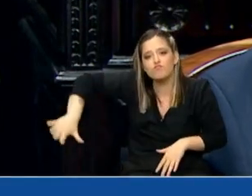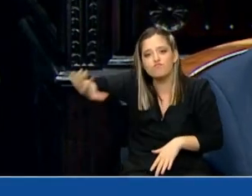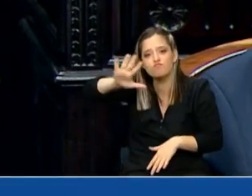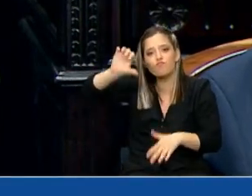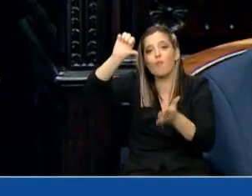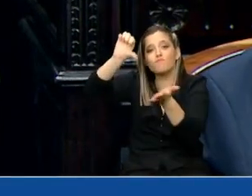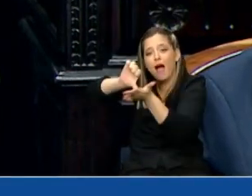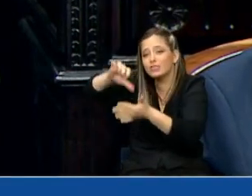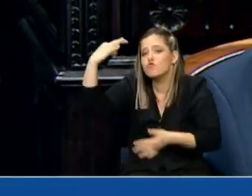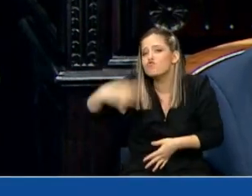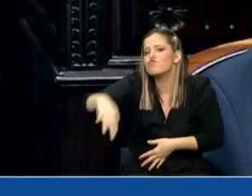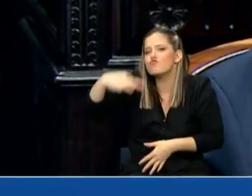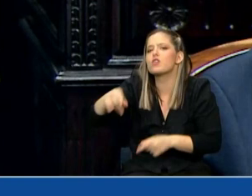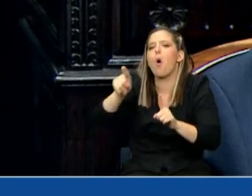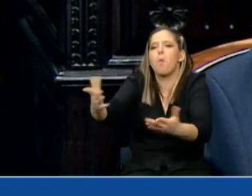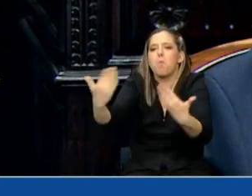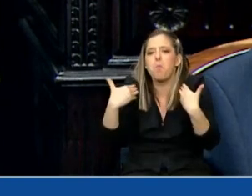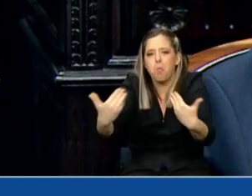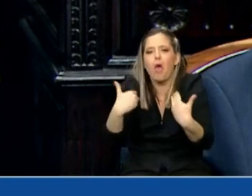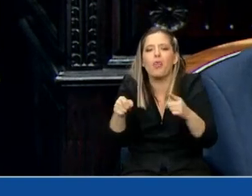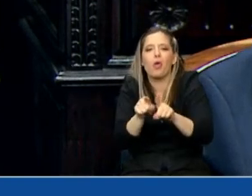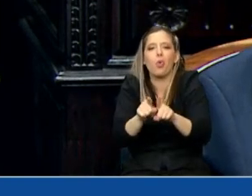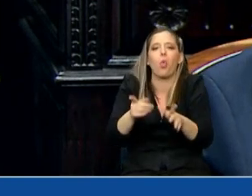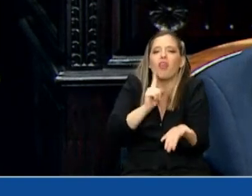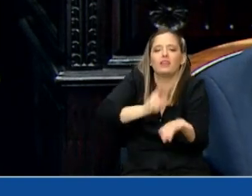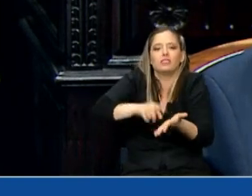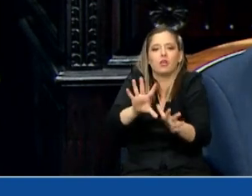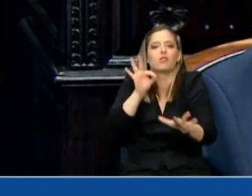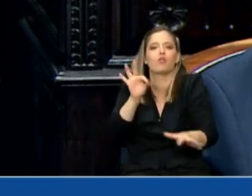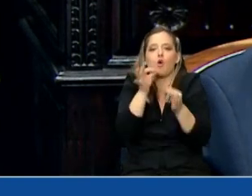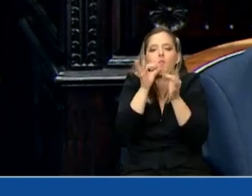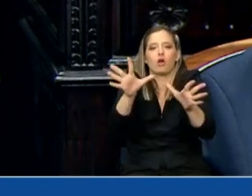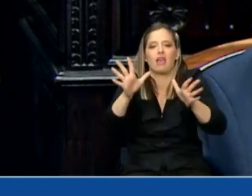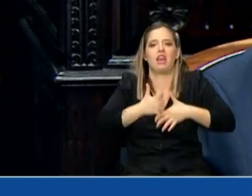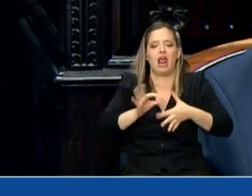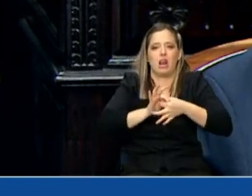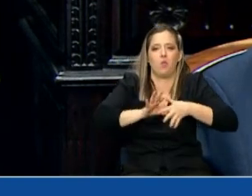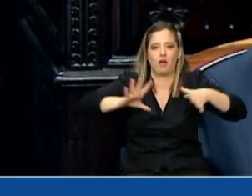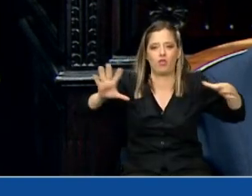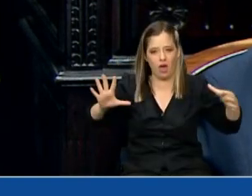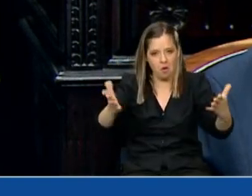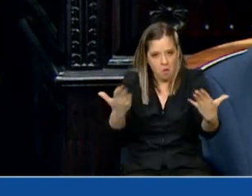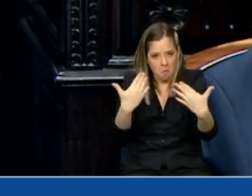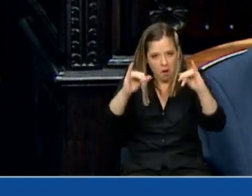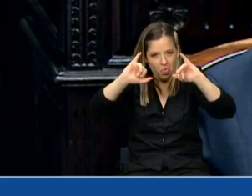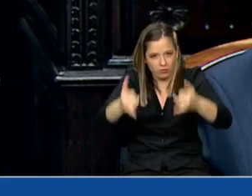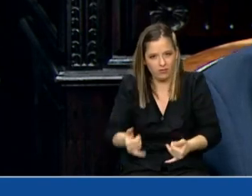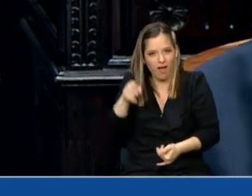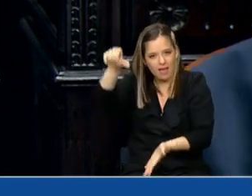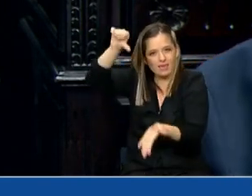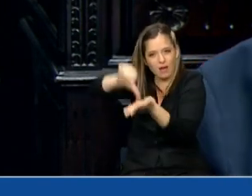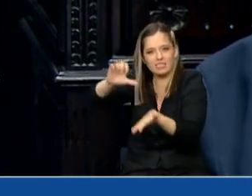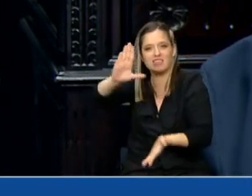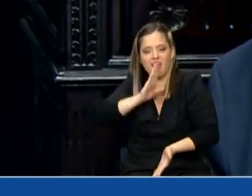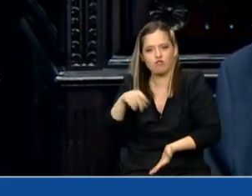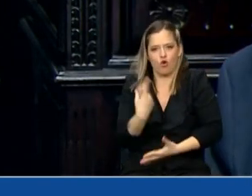único país en el que uno puede elegir con libertad. Es un faro de prosperidad y de libertad y lo vamos